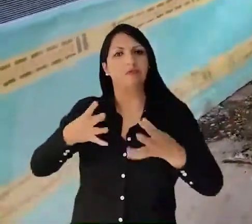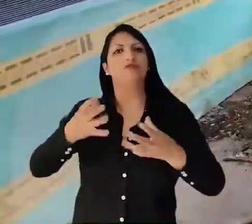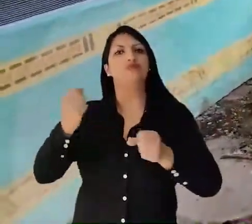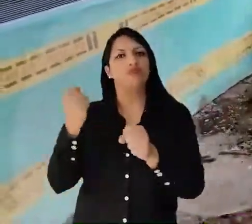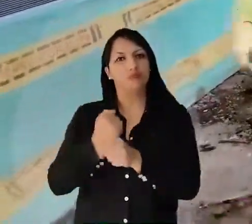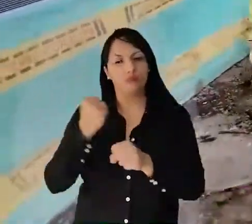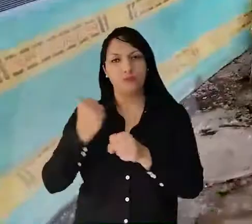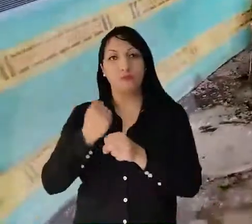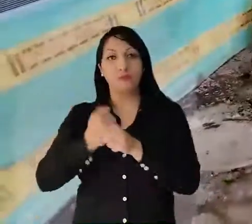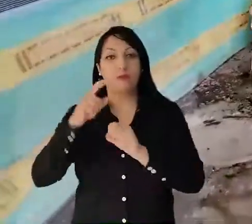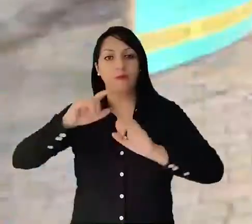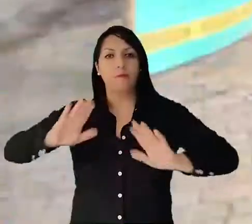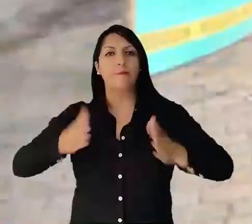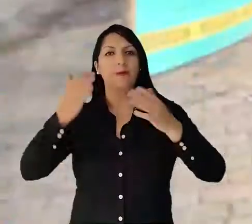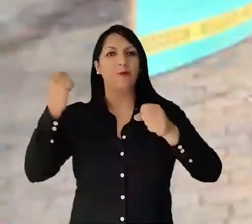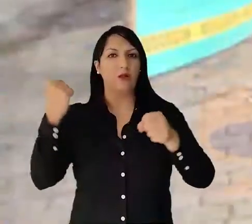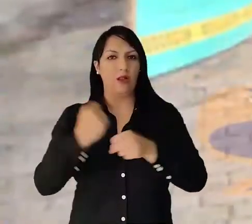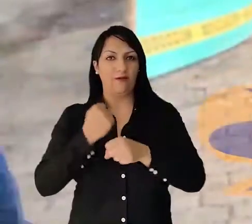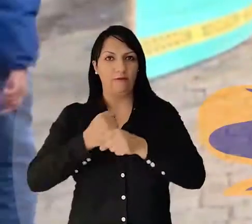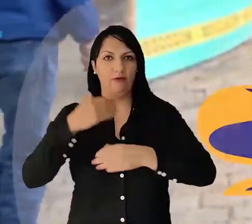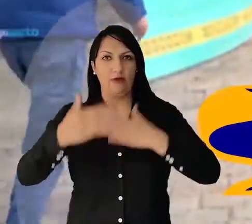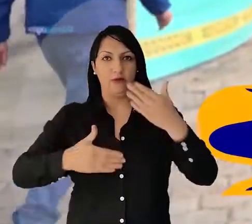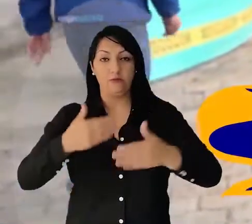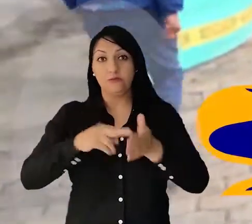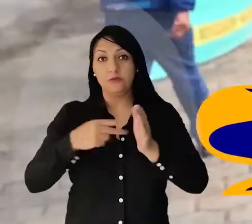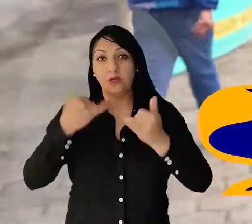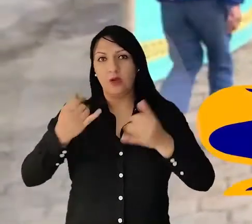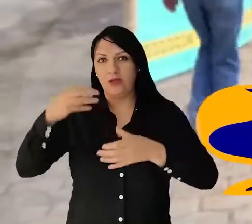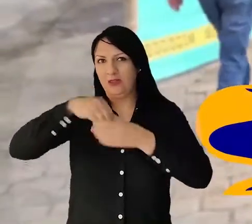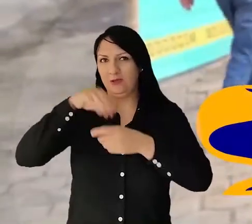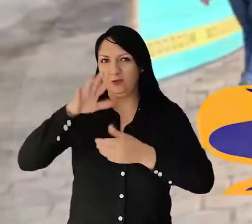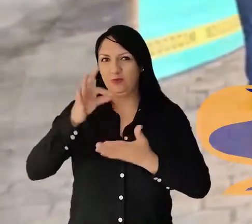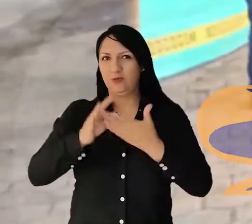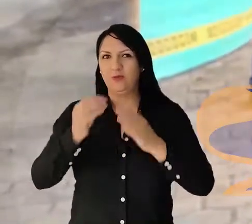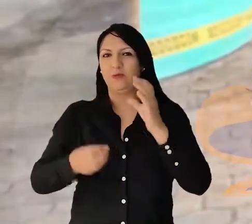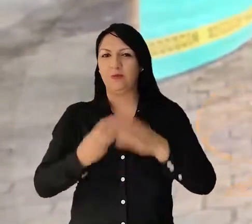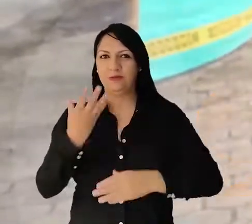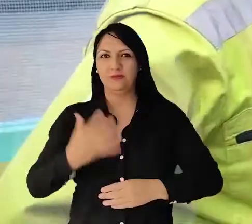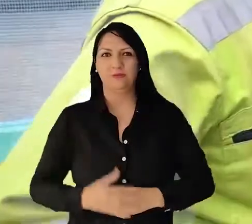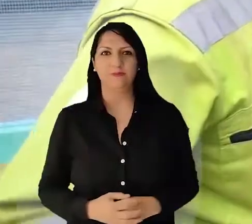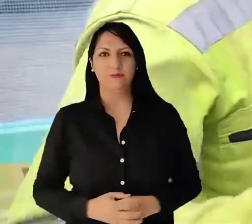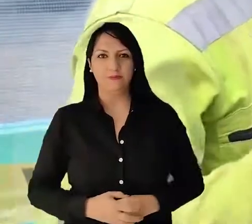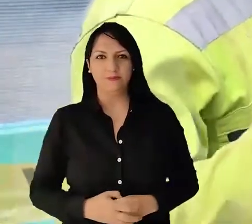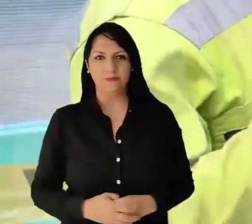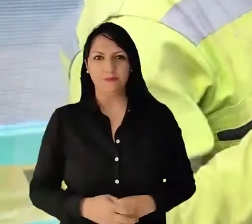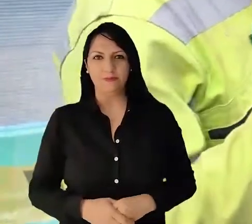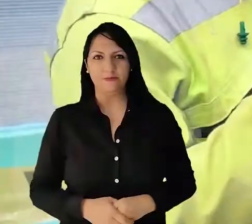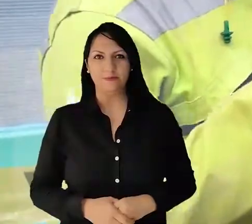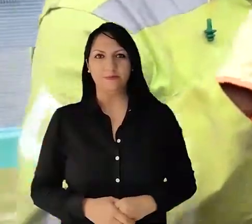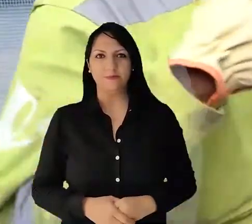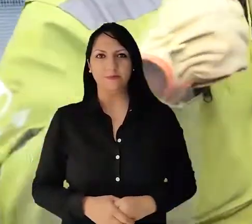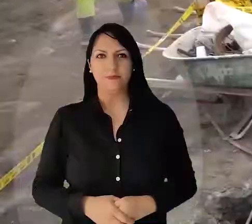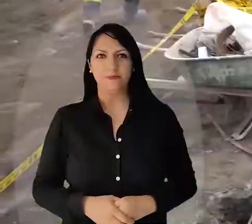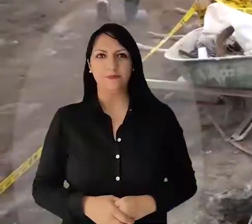empleo, generando también reactivación económica con esta serie de obras que ejecutamos desde el municipio de